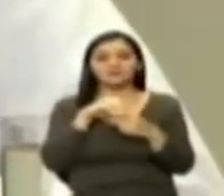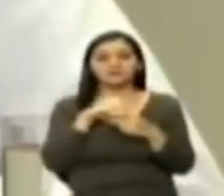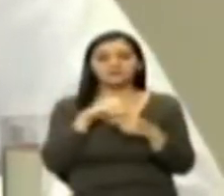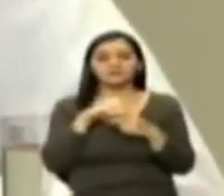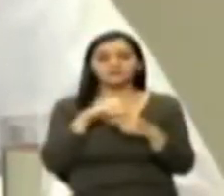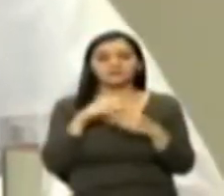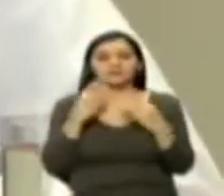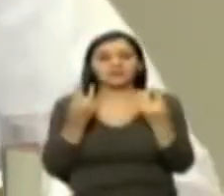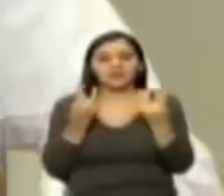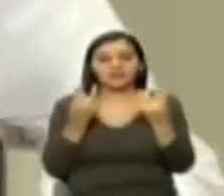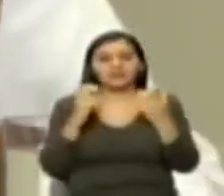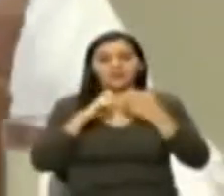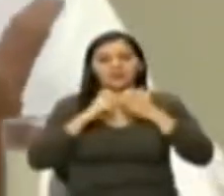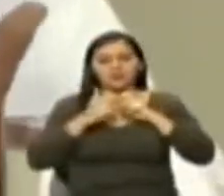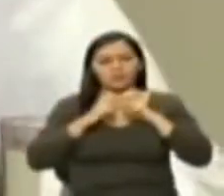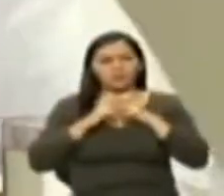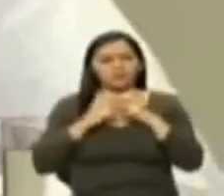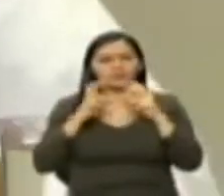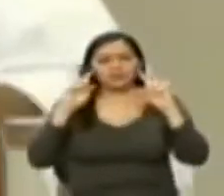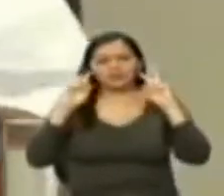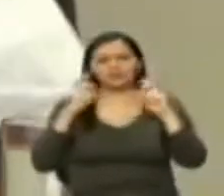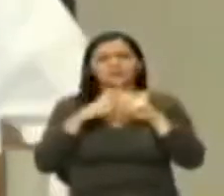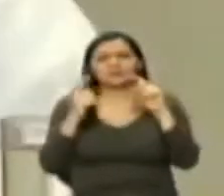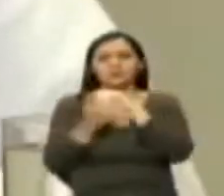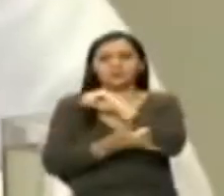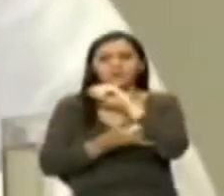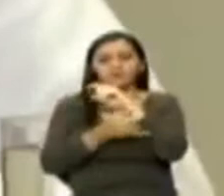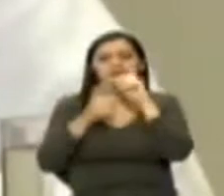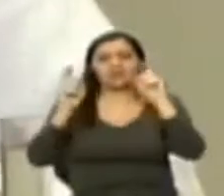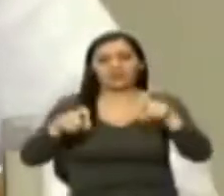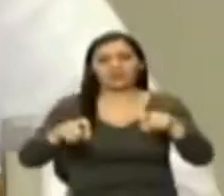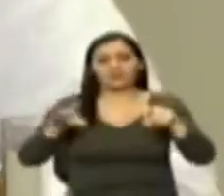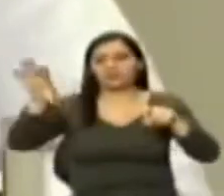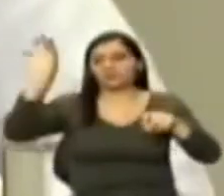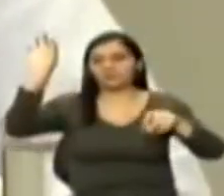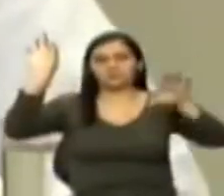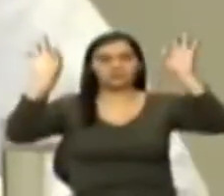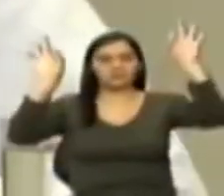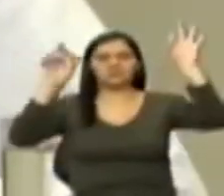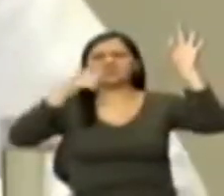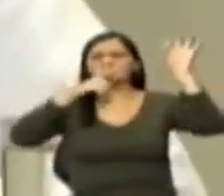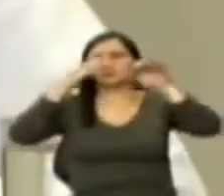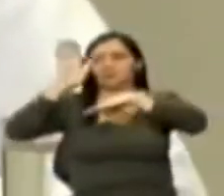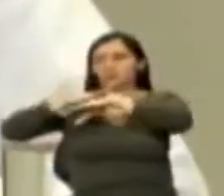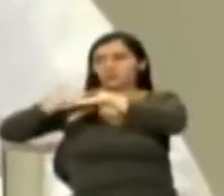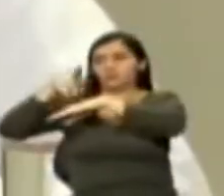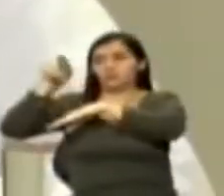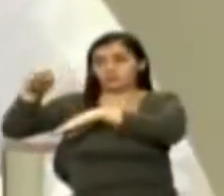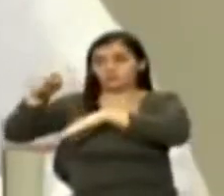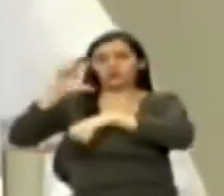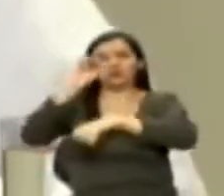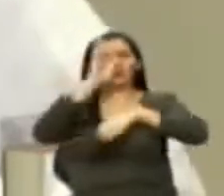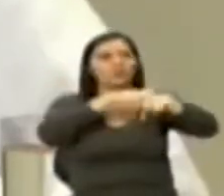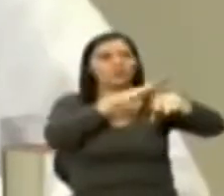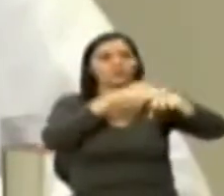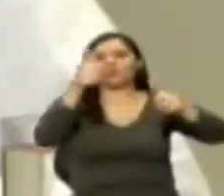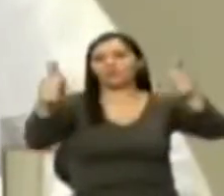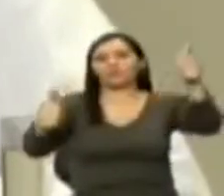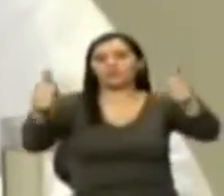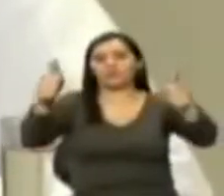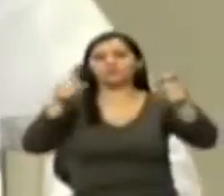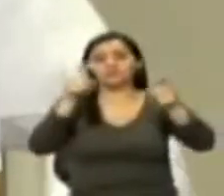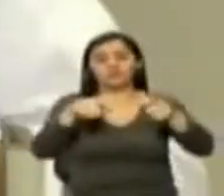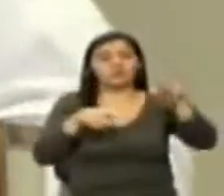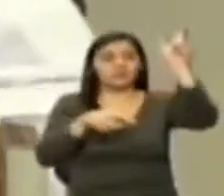más delicadas, ¿no? Pero el país tendrá que discernir, ustedes tendrán que discernir entre los responsables, los que trabajamos por arreglar